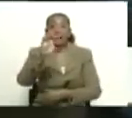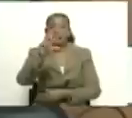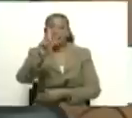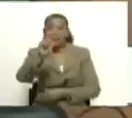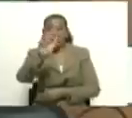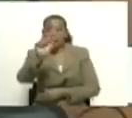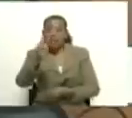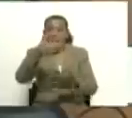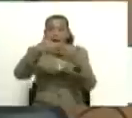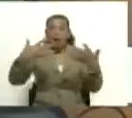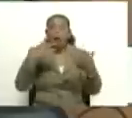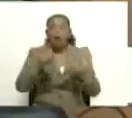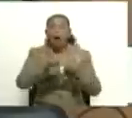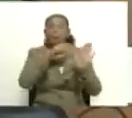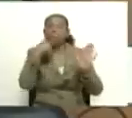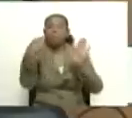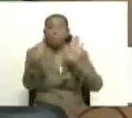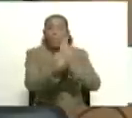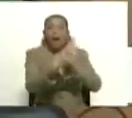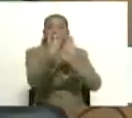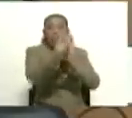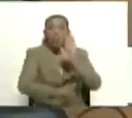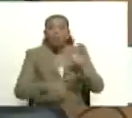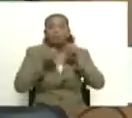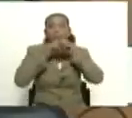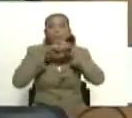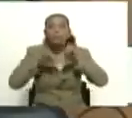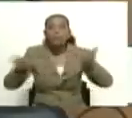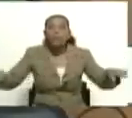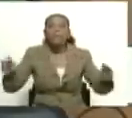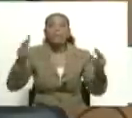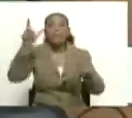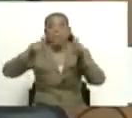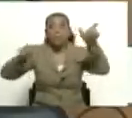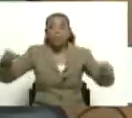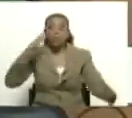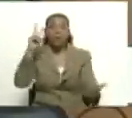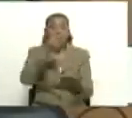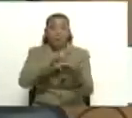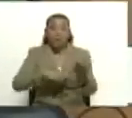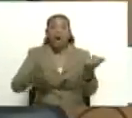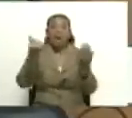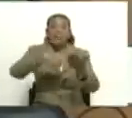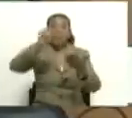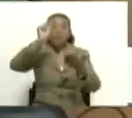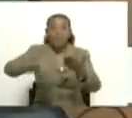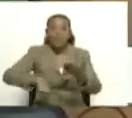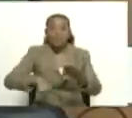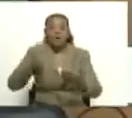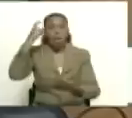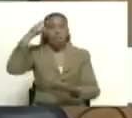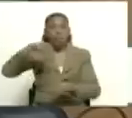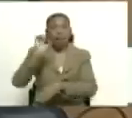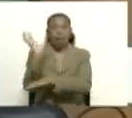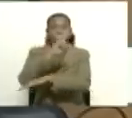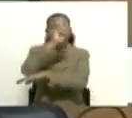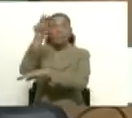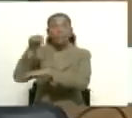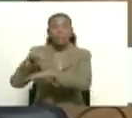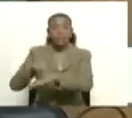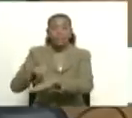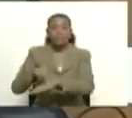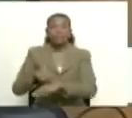Bolivariana de Venezuela y dar máxima difusión del mismo. Dado, firmado y sellado en el Palacio Federal